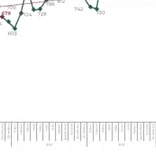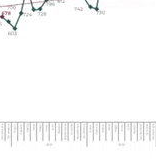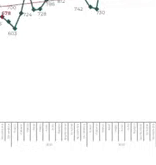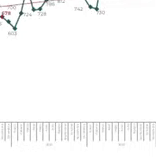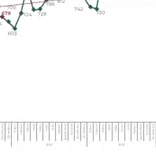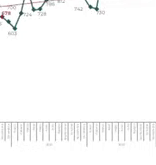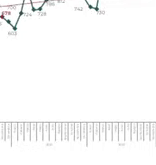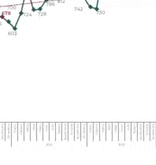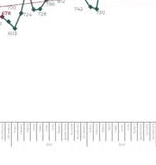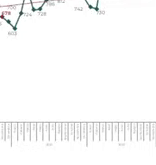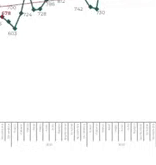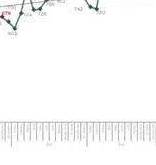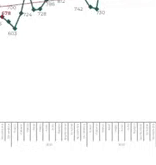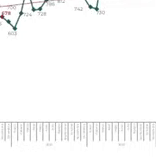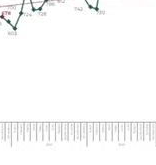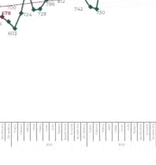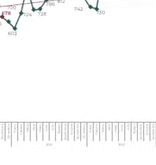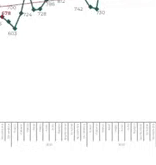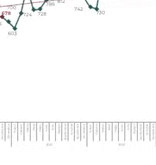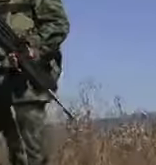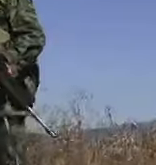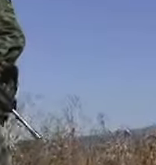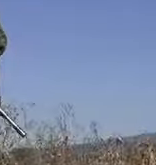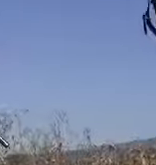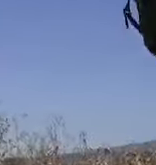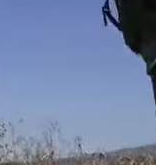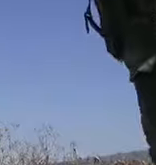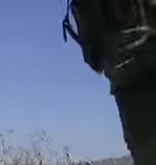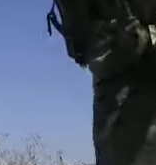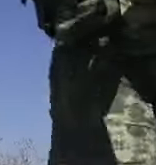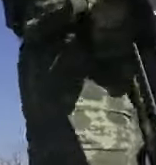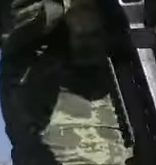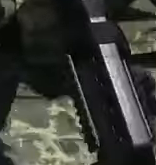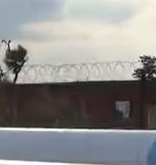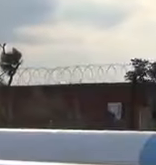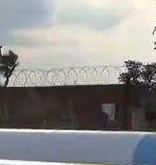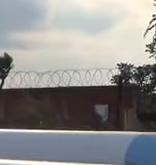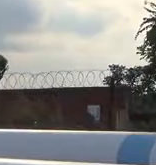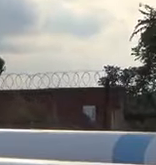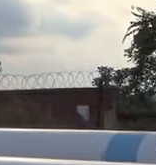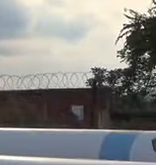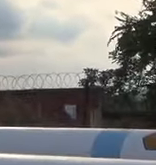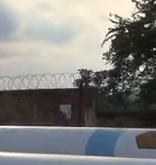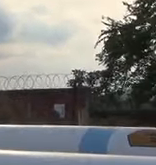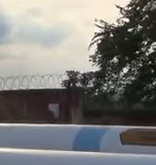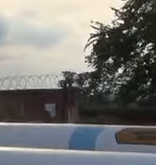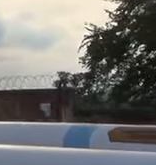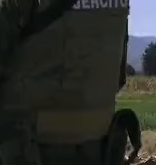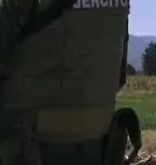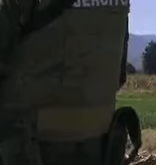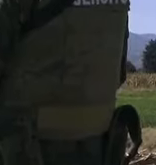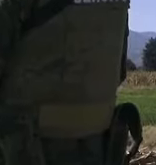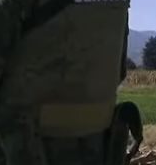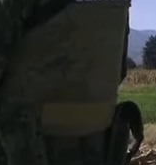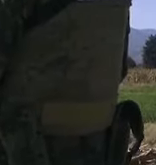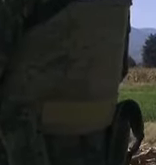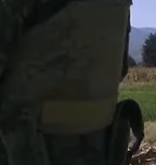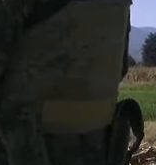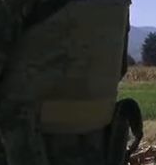pues incrementó 18.2%. En el robo de hidrocarburos, al comparar las cantidades que se desviaron en los 4 años